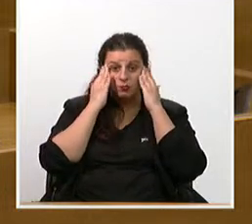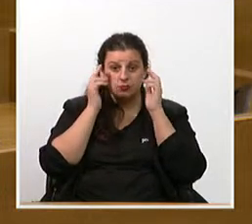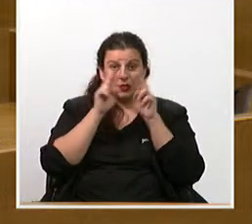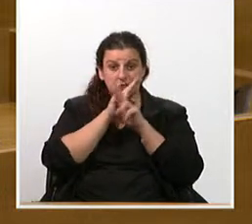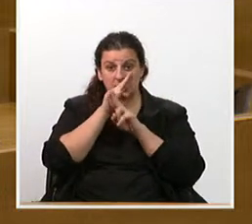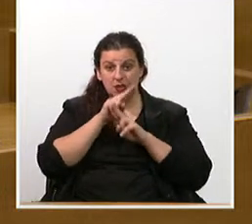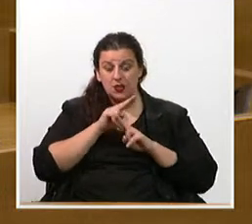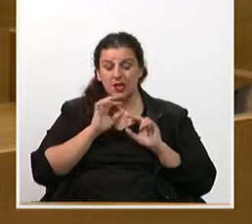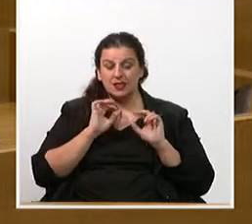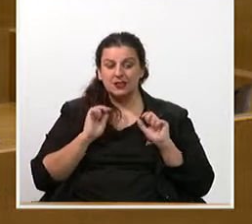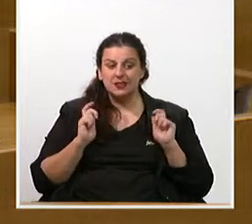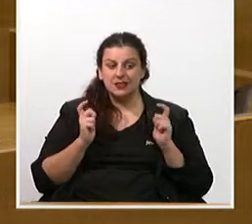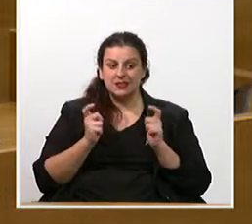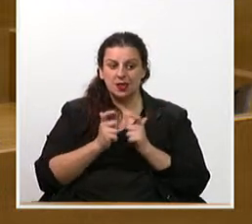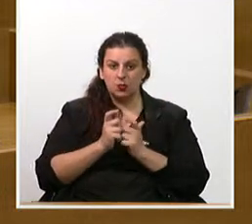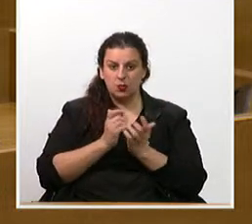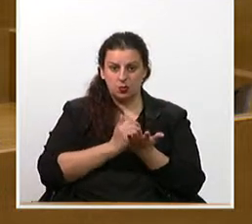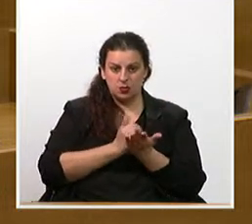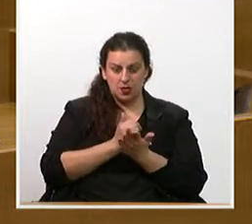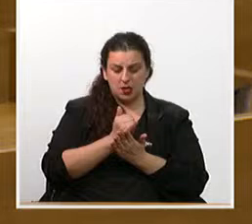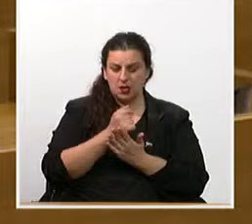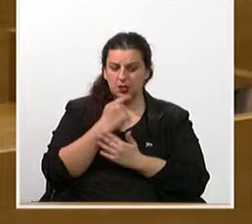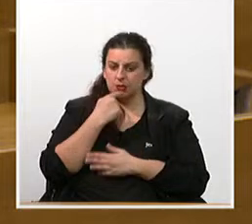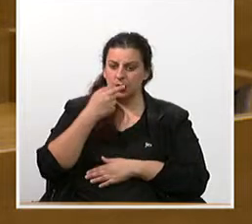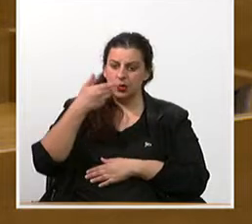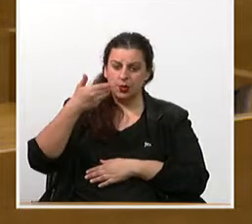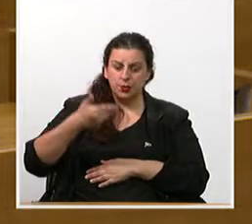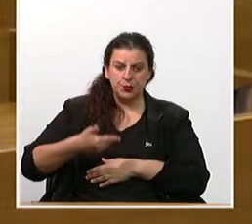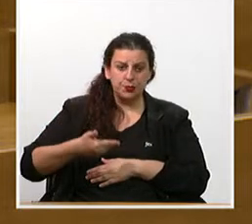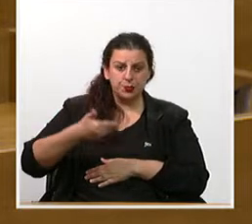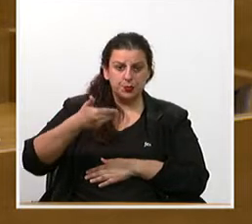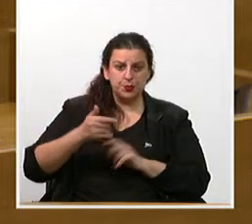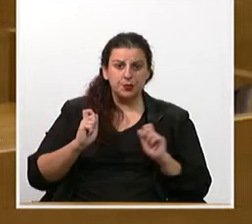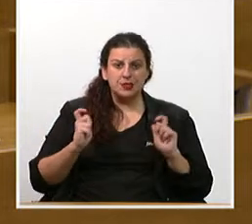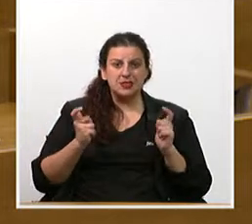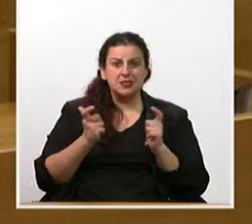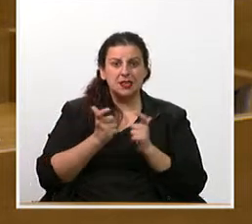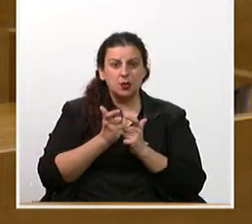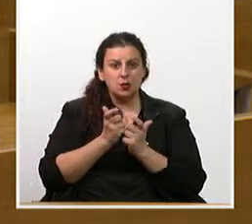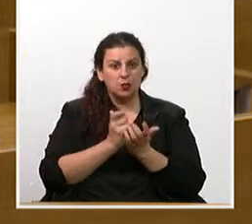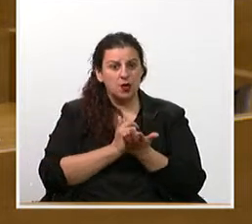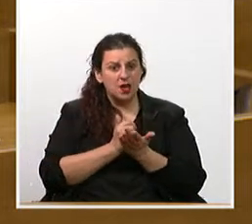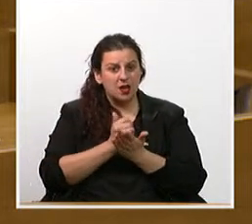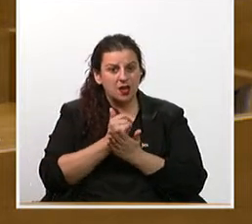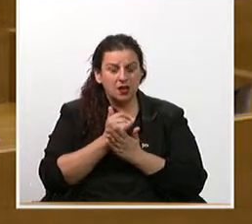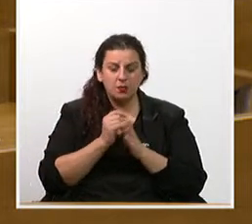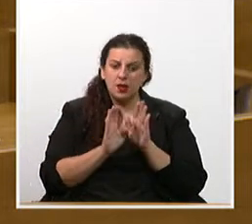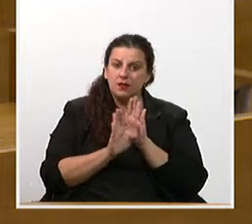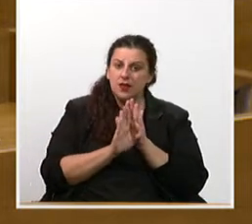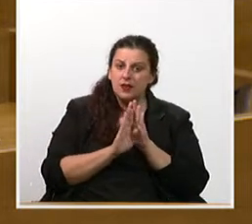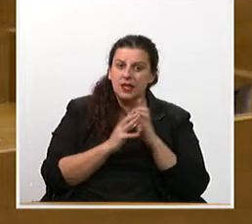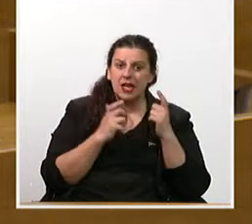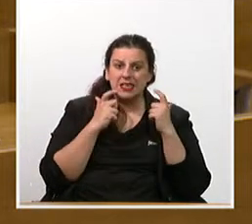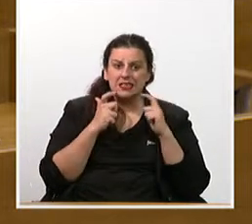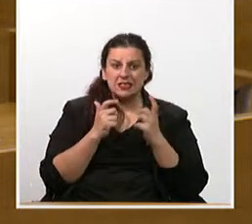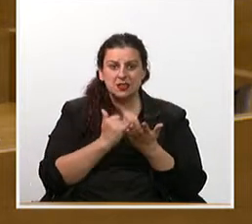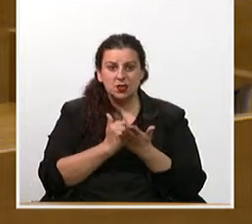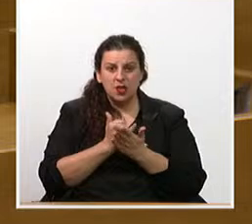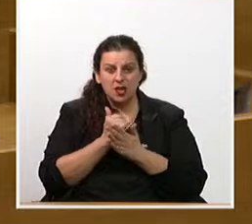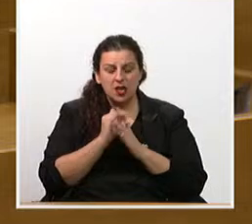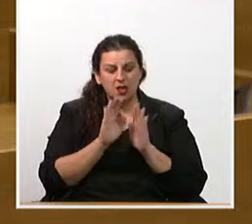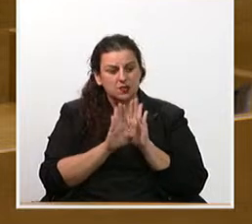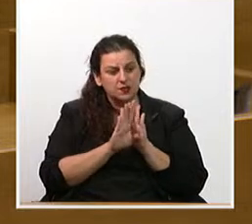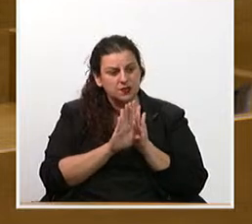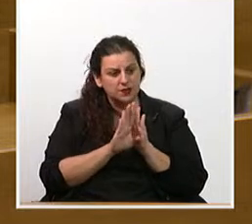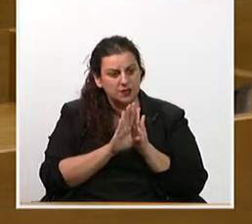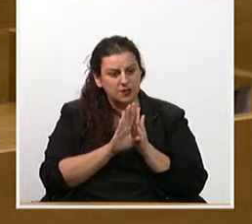agrarios destacó la importancia de los seguros agrarios para garantizar la viabilidad del sector Agrario actividad expuesta a